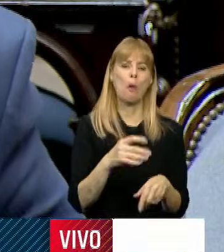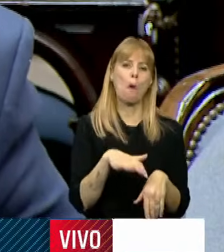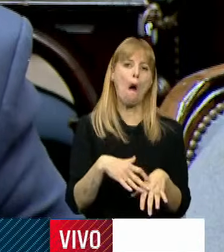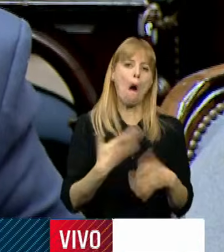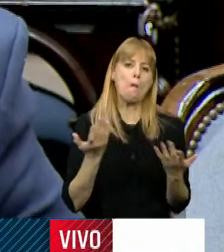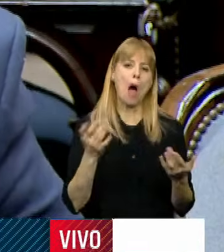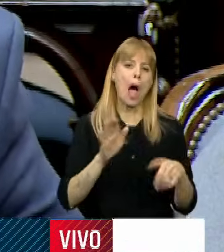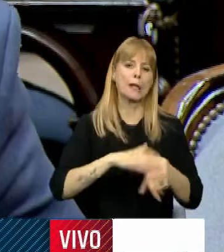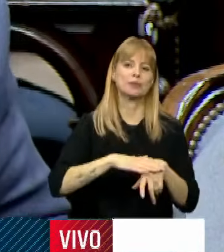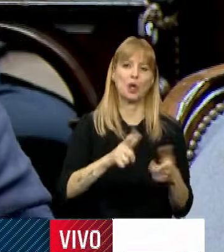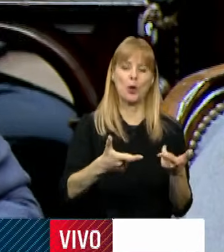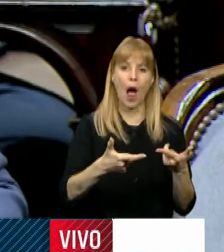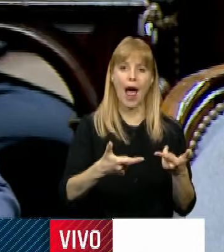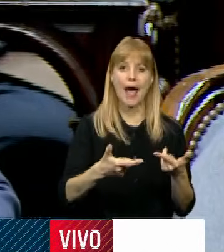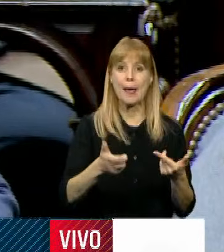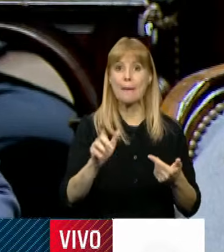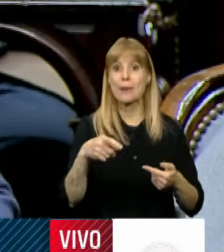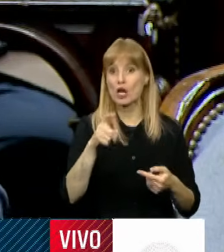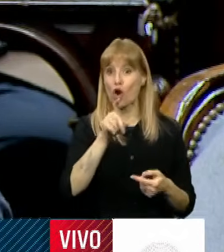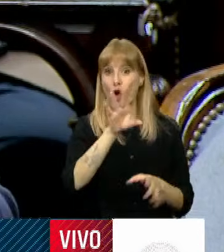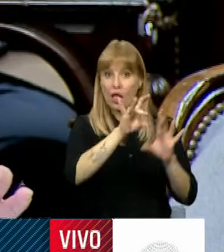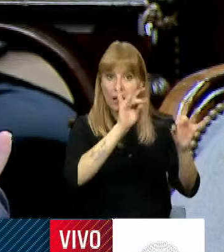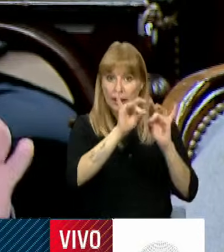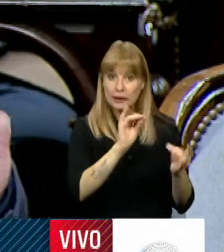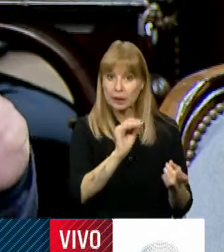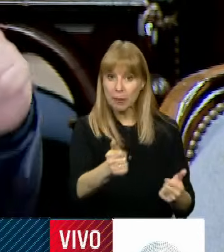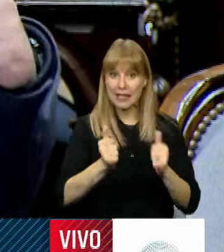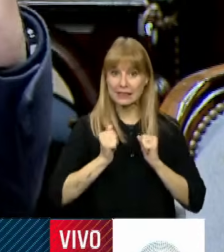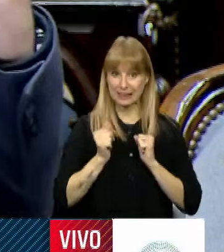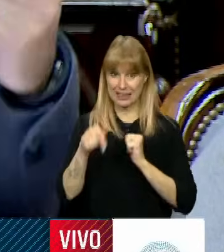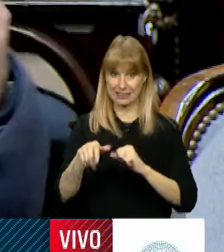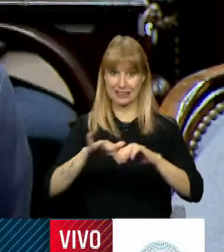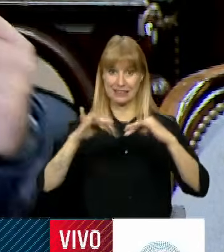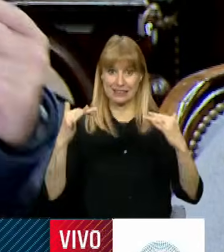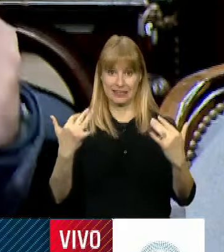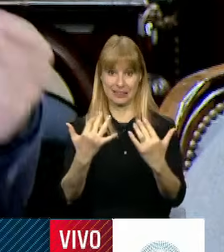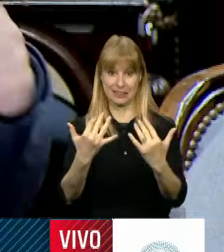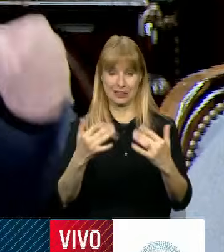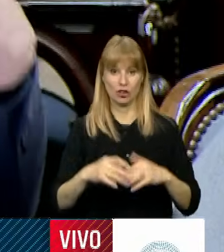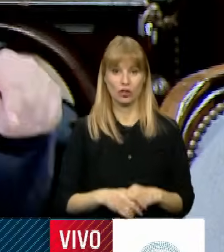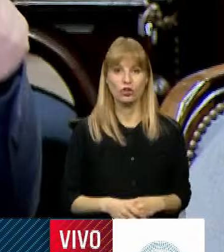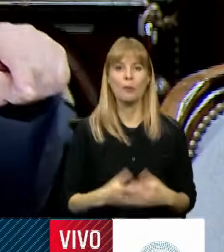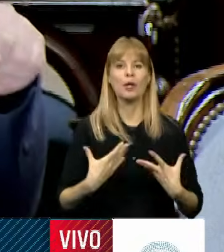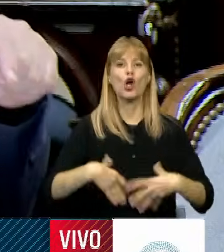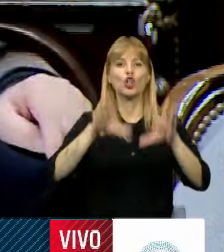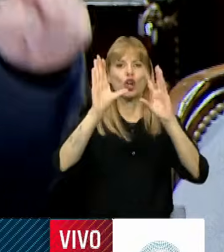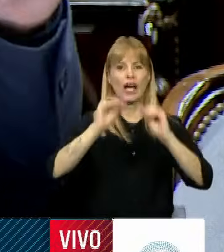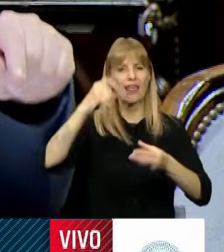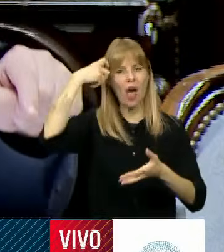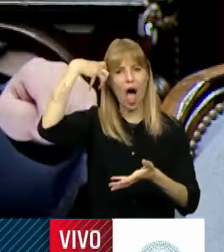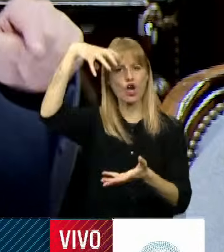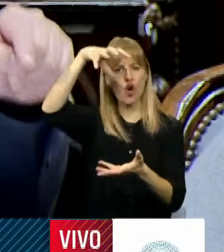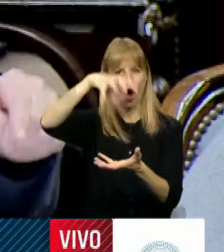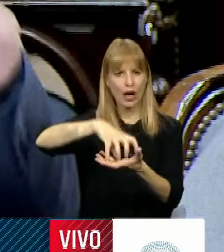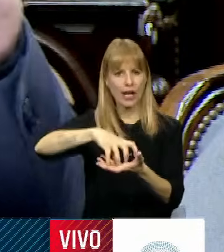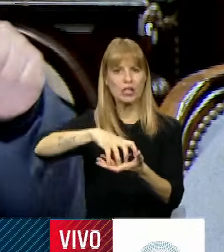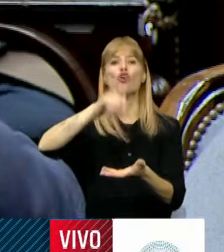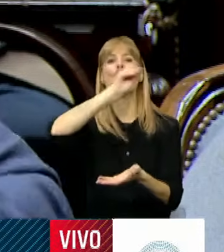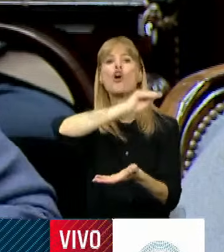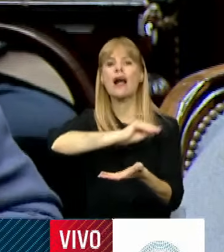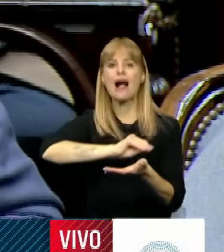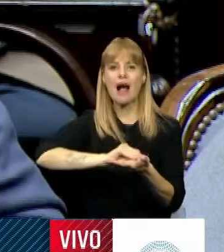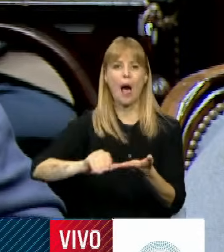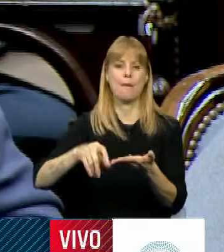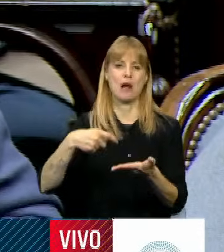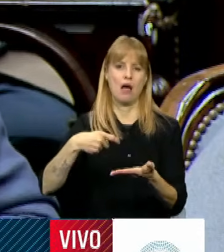trajeron a estas bancas. Lo que sí le digo que la totalidad de la institución del Congreso argentino y esta Cámara de Diputados